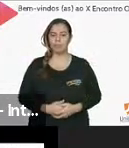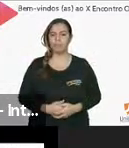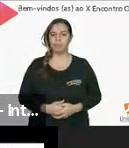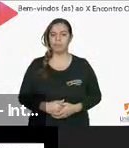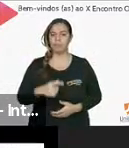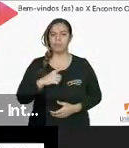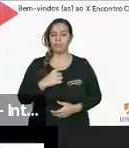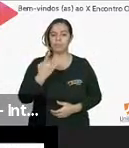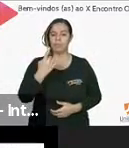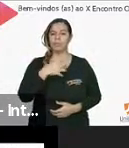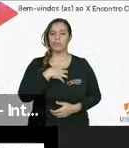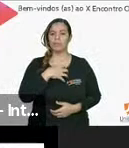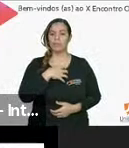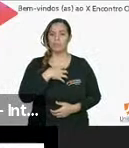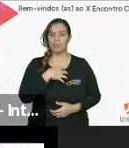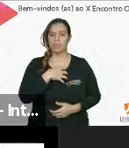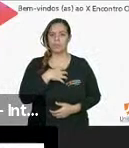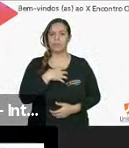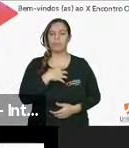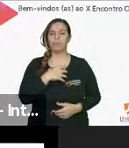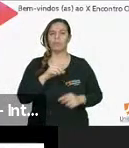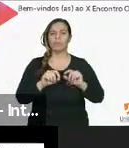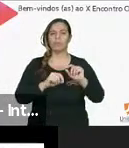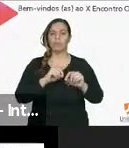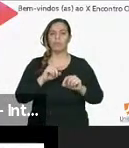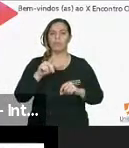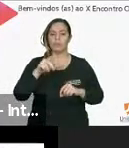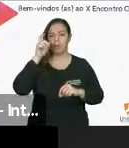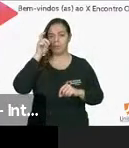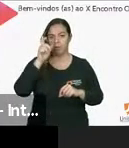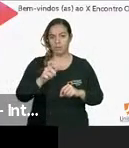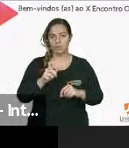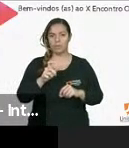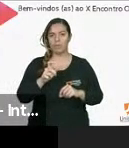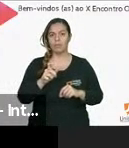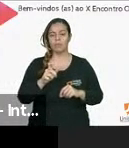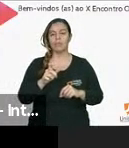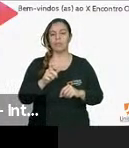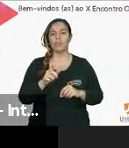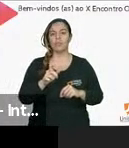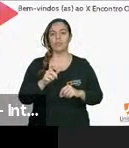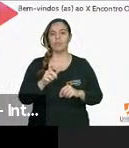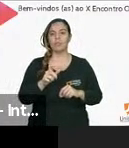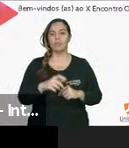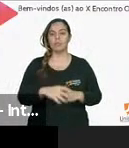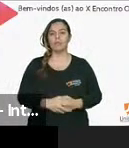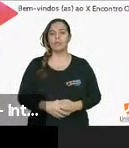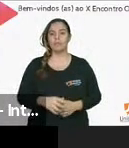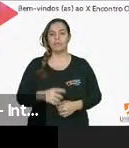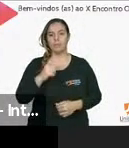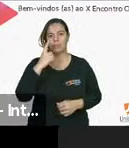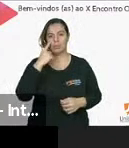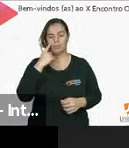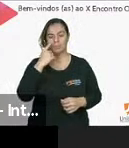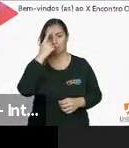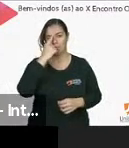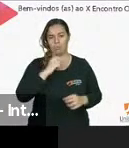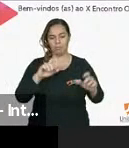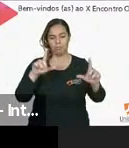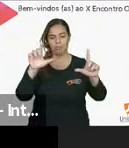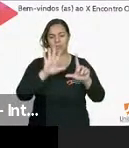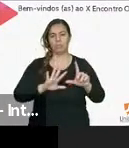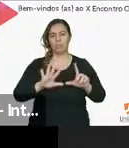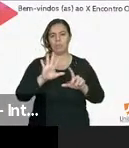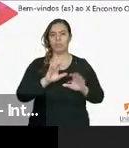manera, digamos, más radical y a lo mejor más interesante de ver esto es la que yo tengo graficada aquí. A mí me parece que